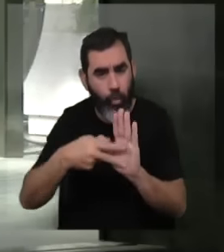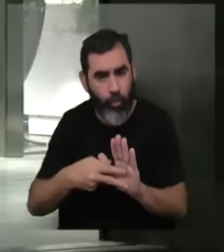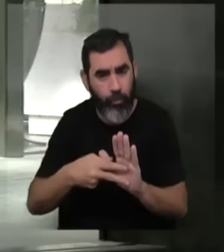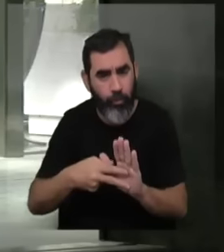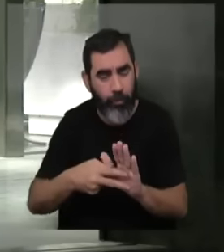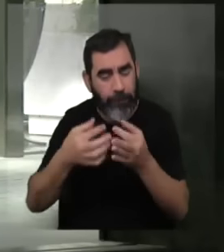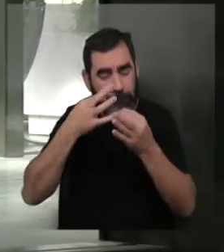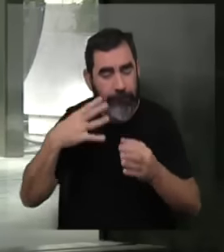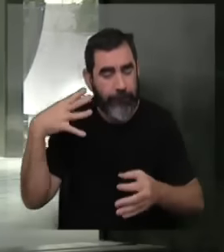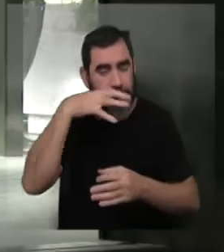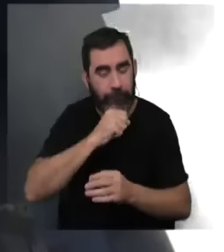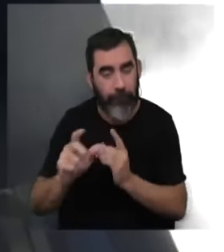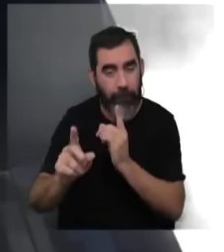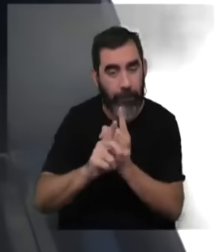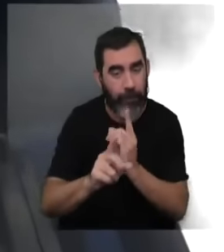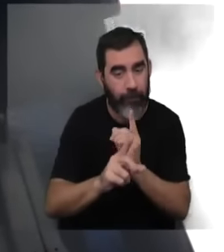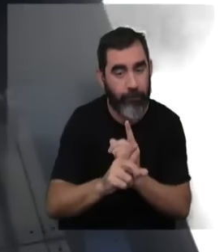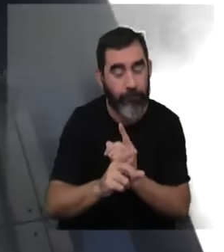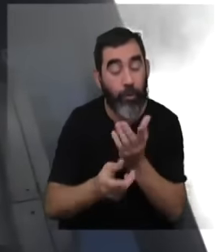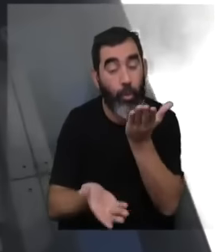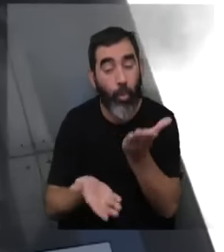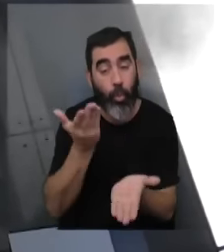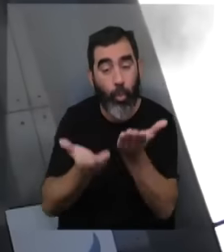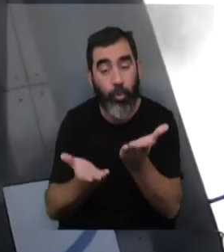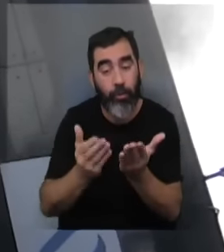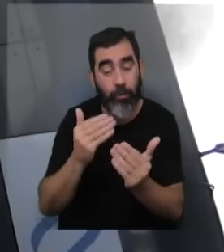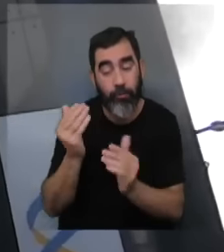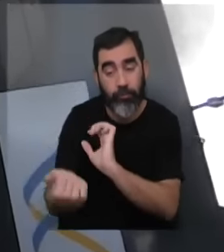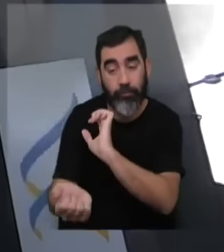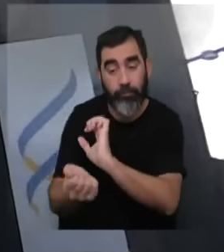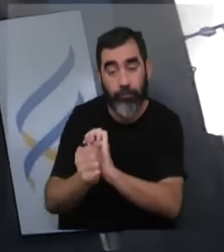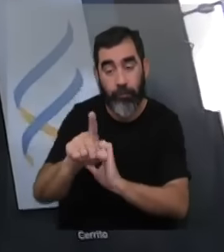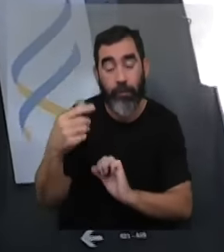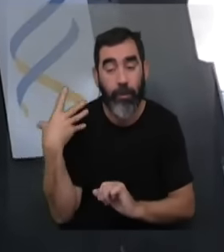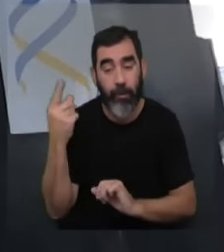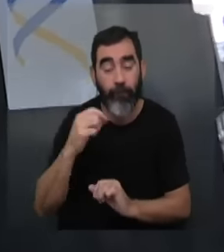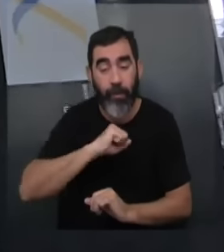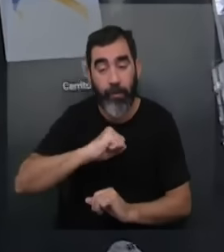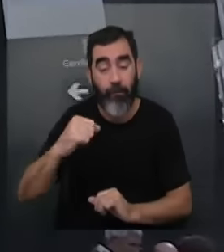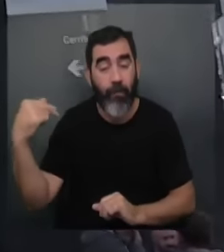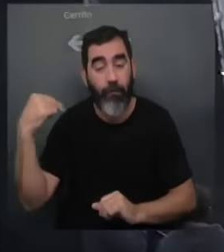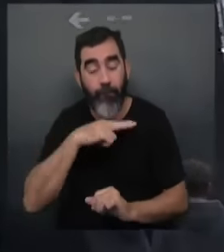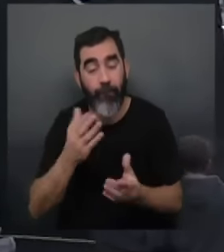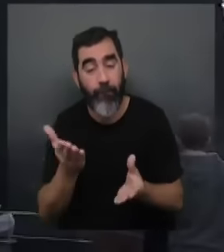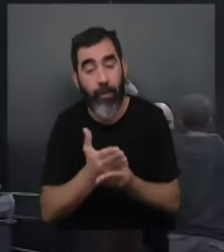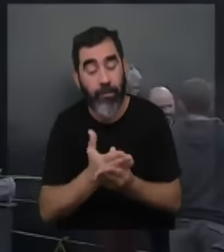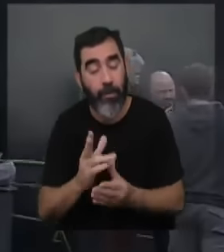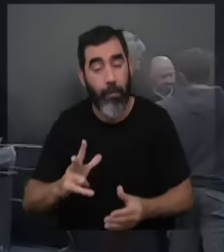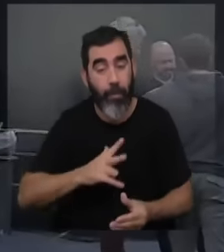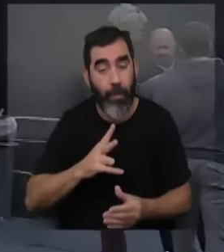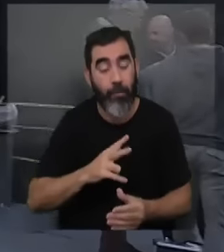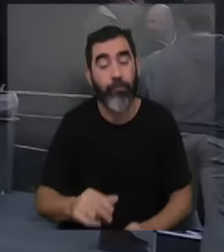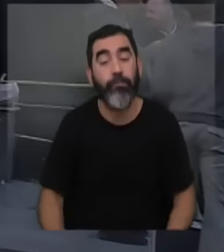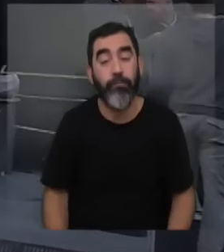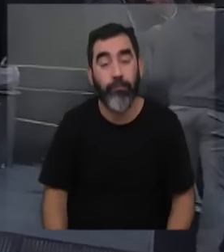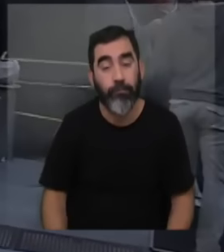asegurar el anonimato de sus clientes en este caso la justicia uruguaya procesó a la ex gerenta nazarenko por estafa y falsificación de documentos privados y sobr selló